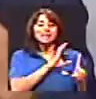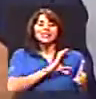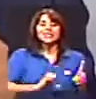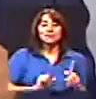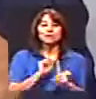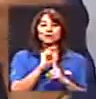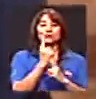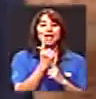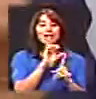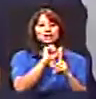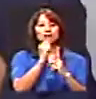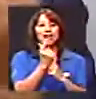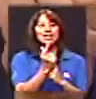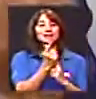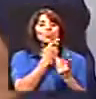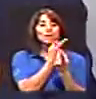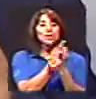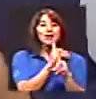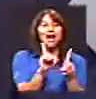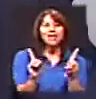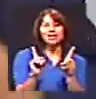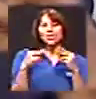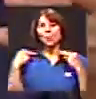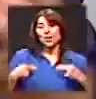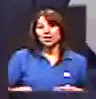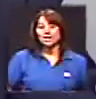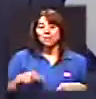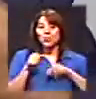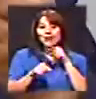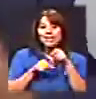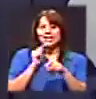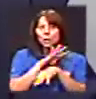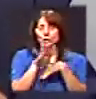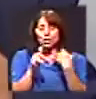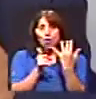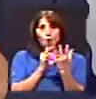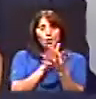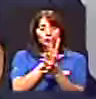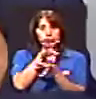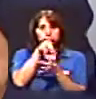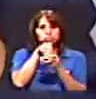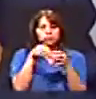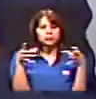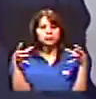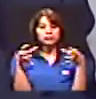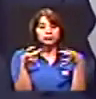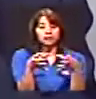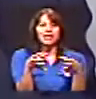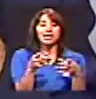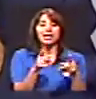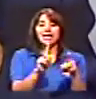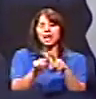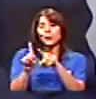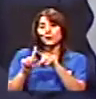el socialismo democrático, el humanismo crítico confluyen. Confluyen en una serie